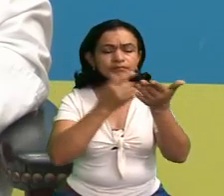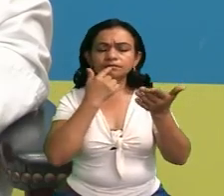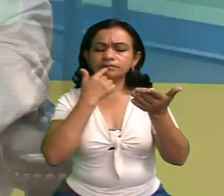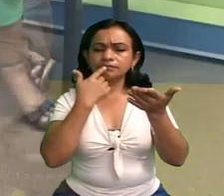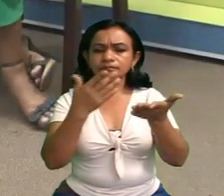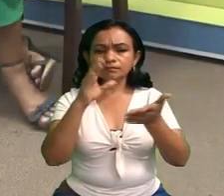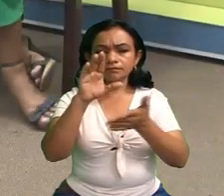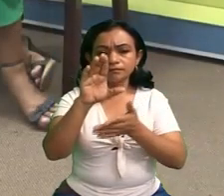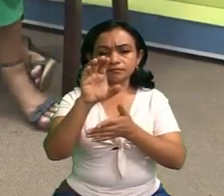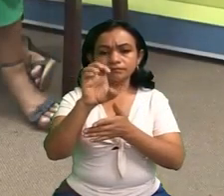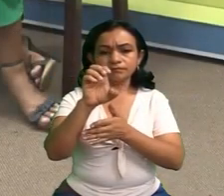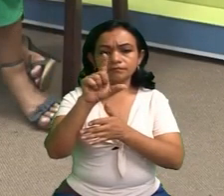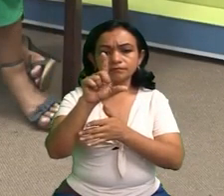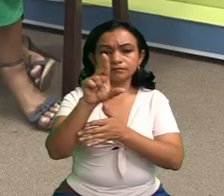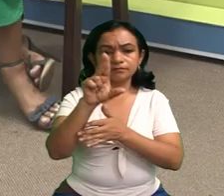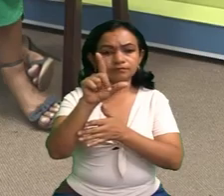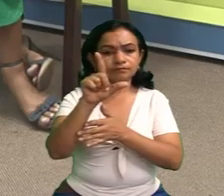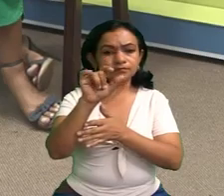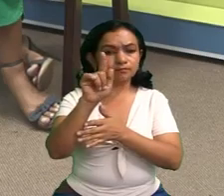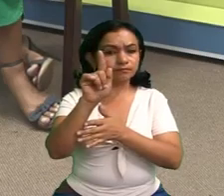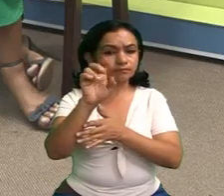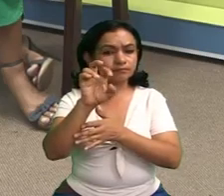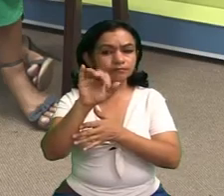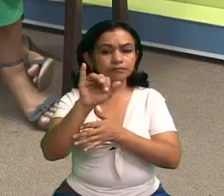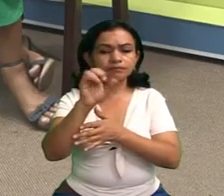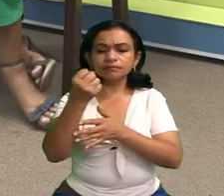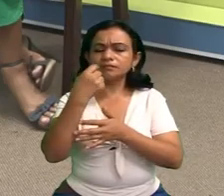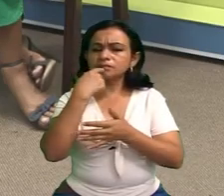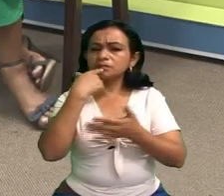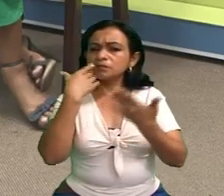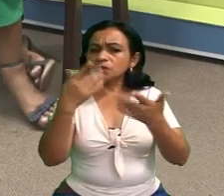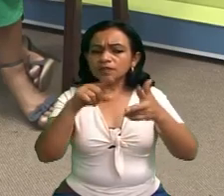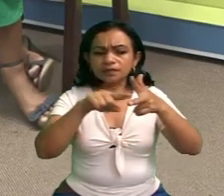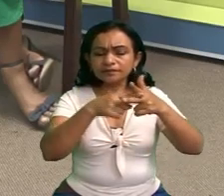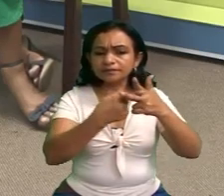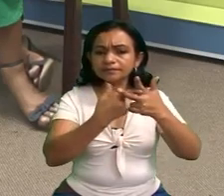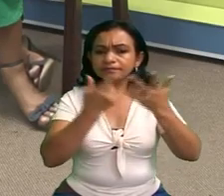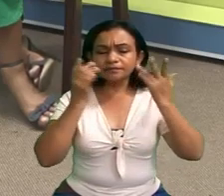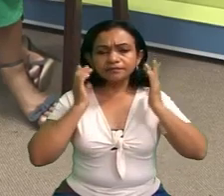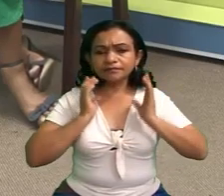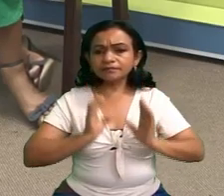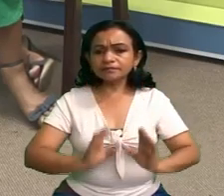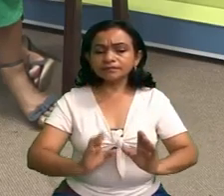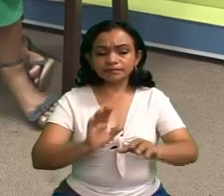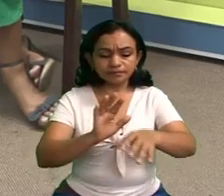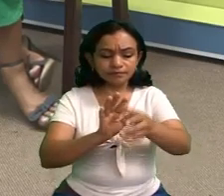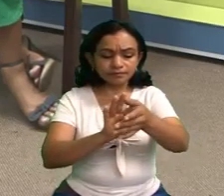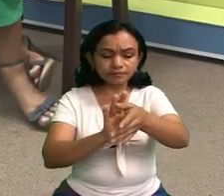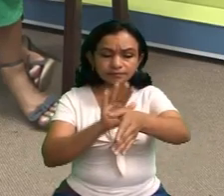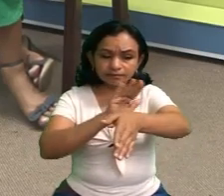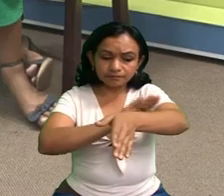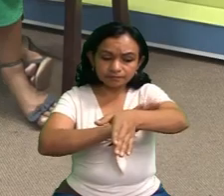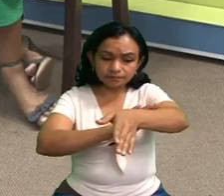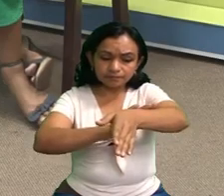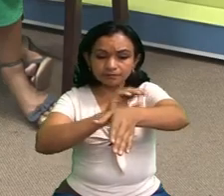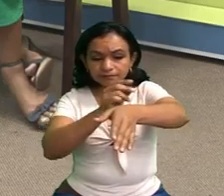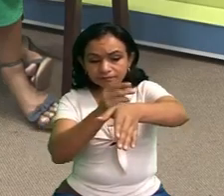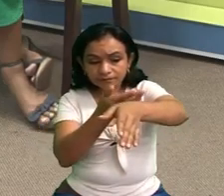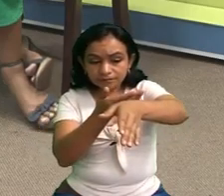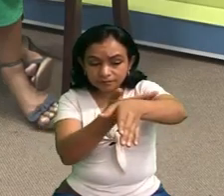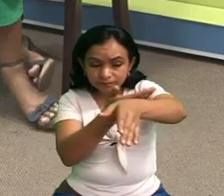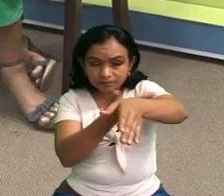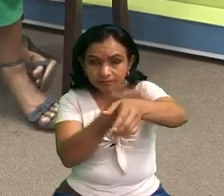celulitis, doctora? ¿Qué se debe? ¿Qué es lo que, de dónde se origina? Usted sabe que nuestra piel tiene varias capas. Primero